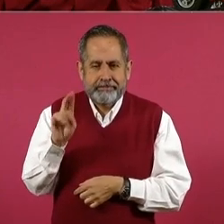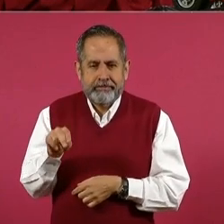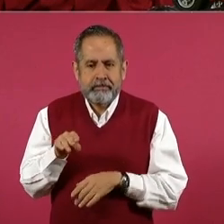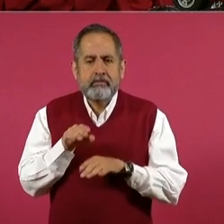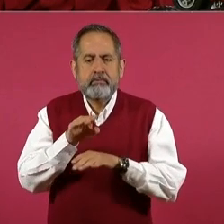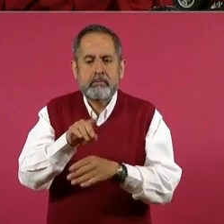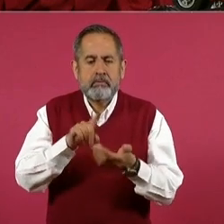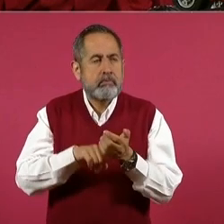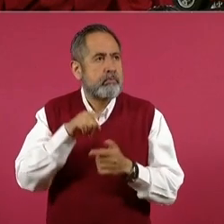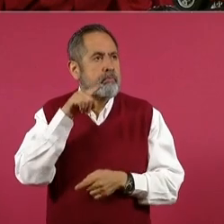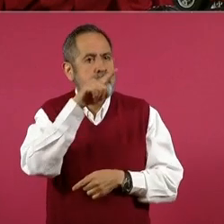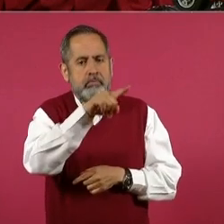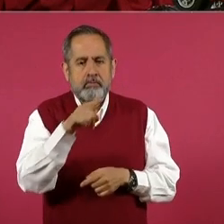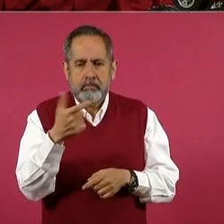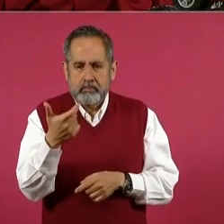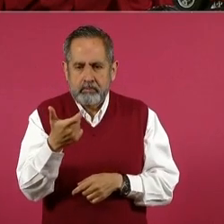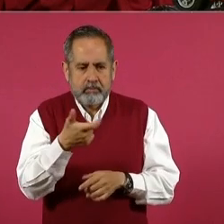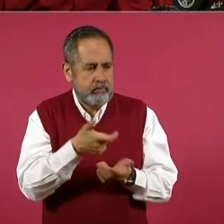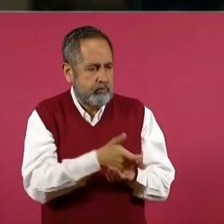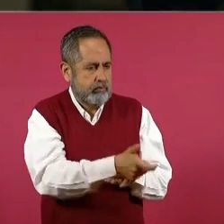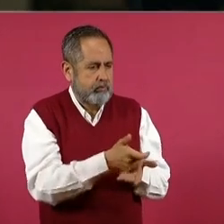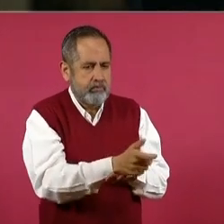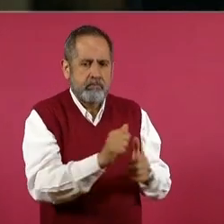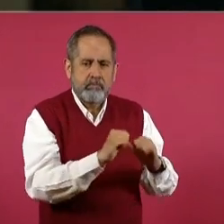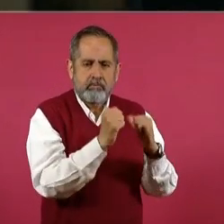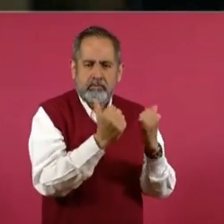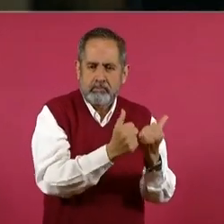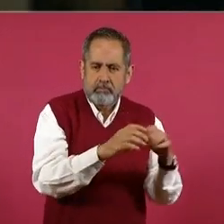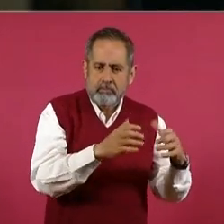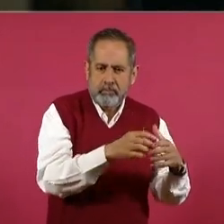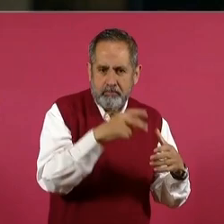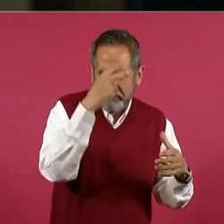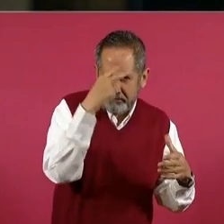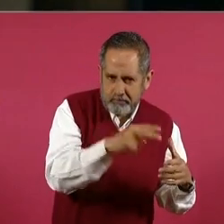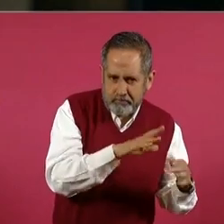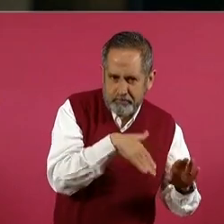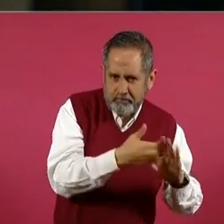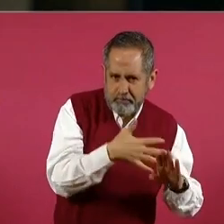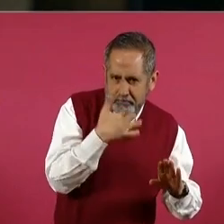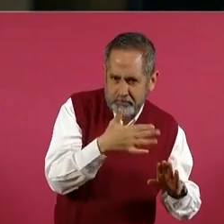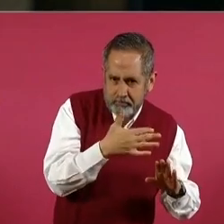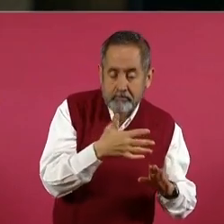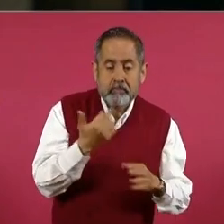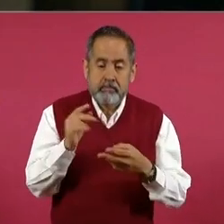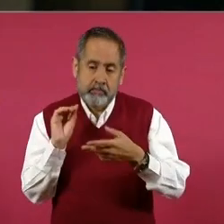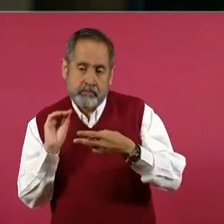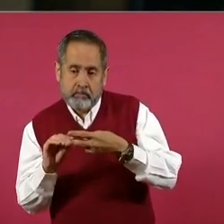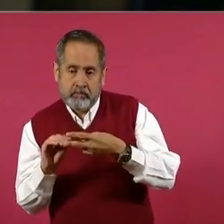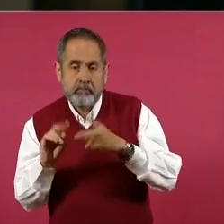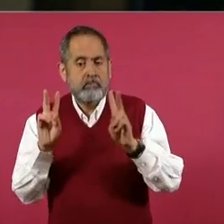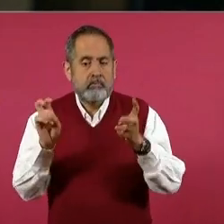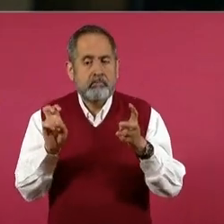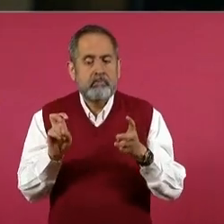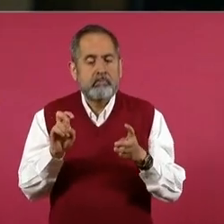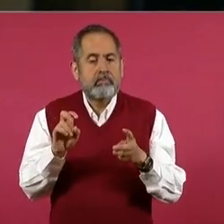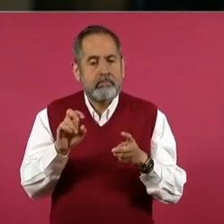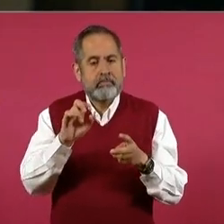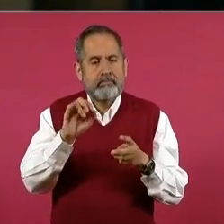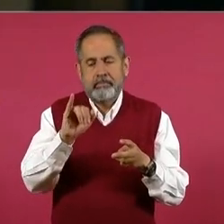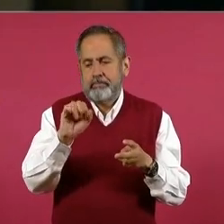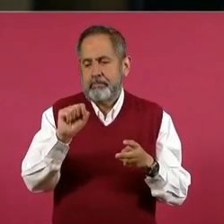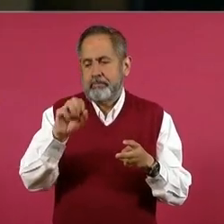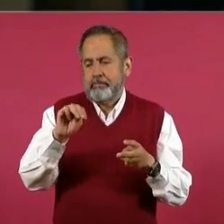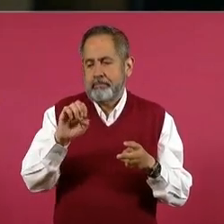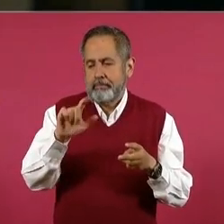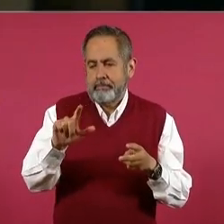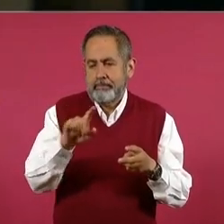financiamiento a mexicanos contra la corrupción y saber si incluyó el tema de Ismael El Mayo Zambada, dado que pues ya a